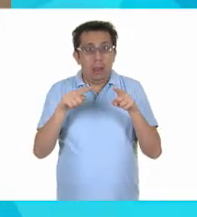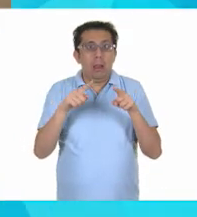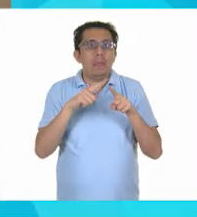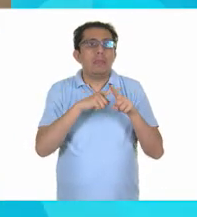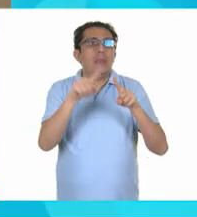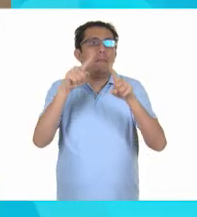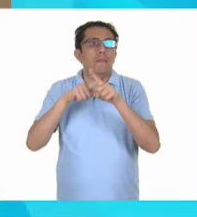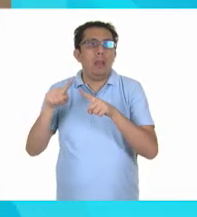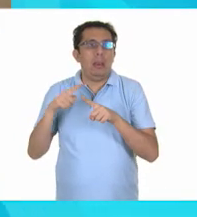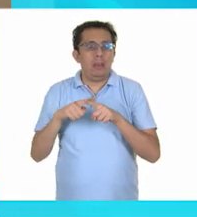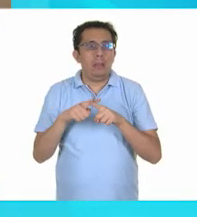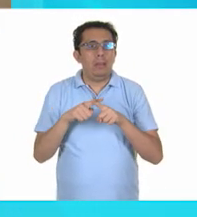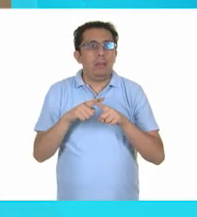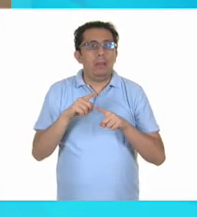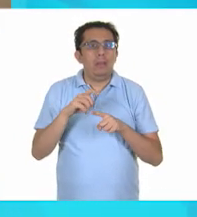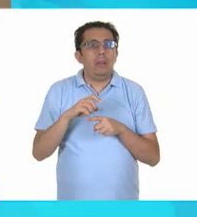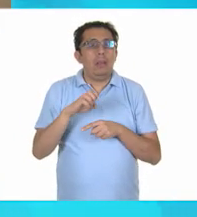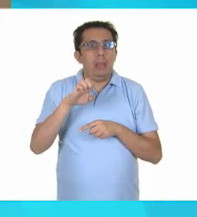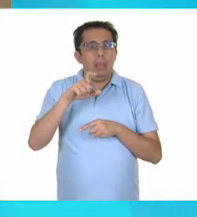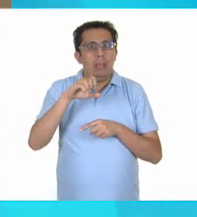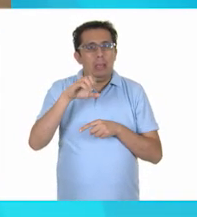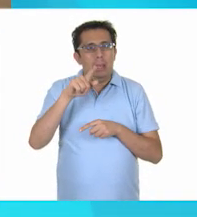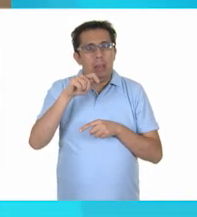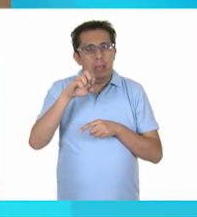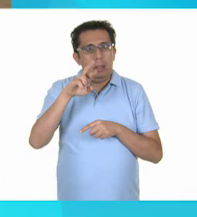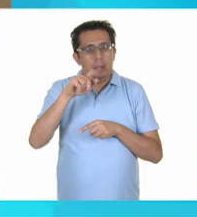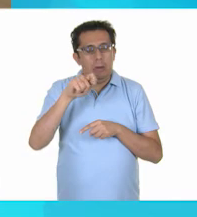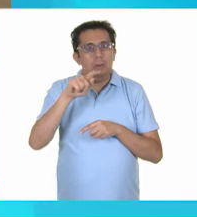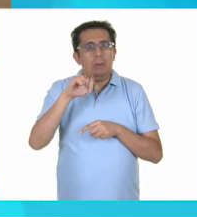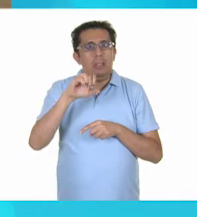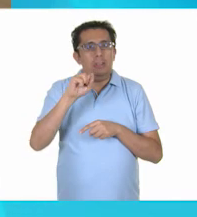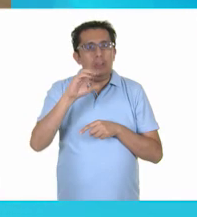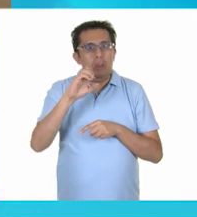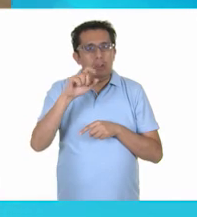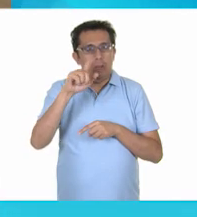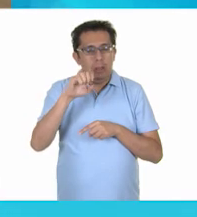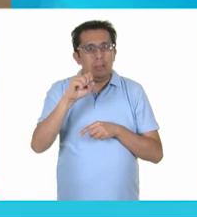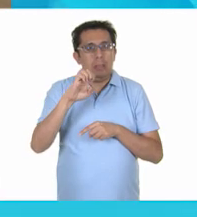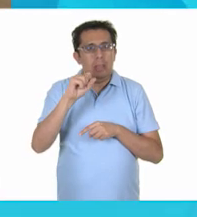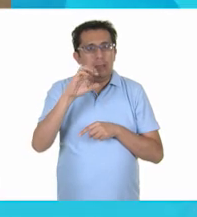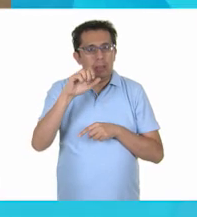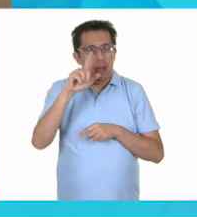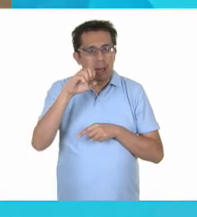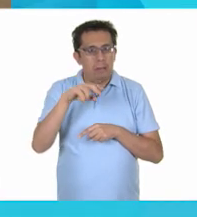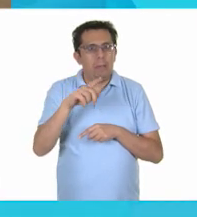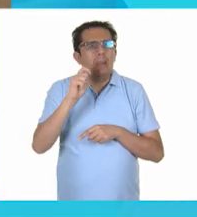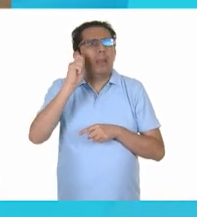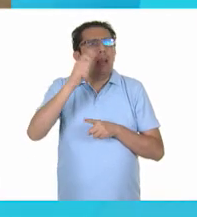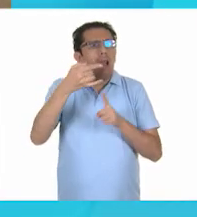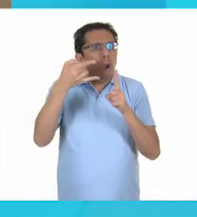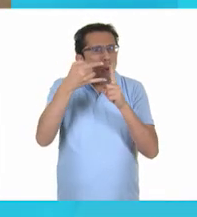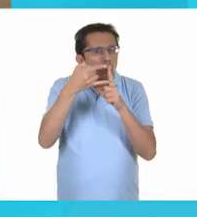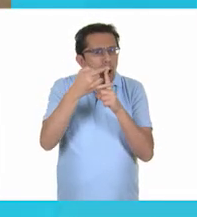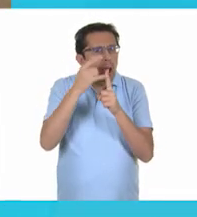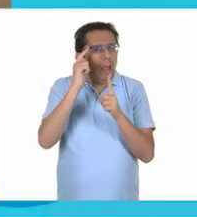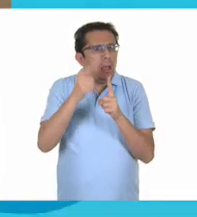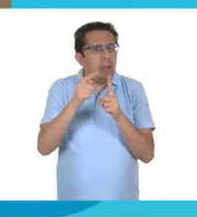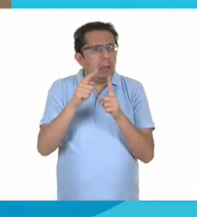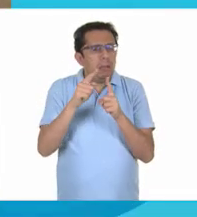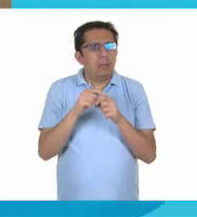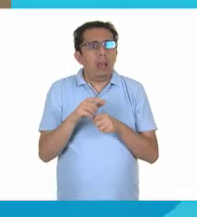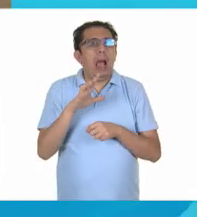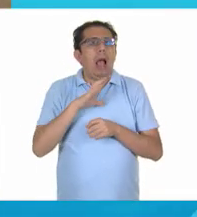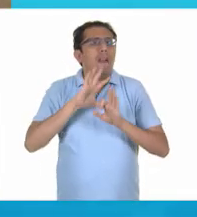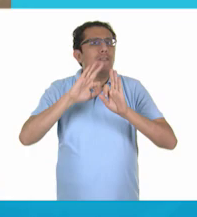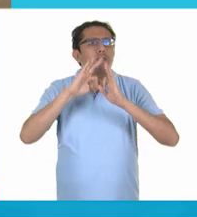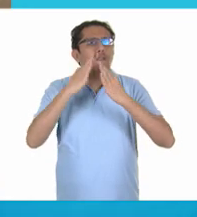sí. Equilátero, isósceles, escalén. ¿Qué es un cuadrilátero? El cuadrilátero es